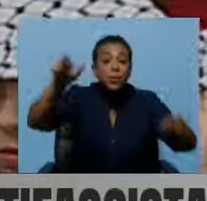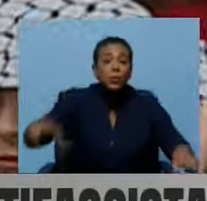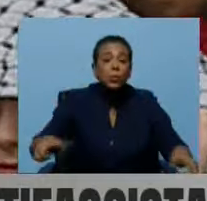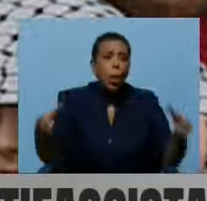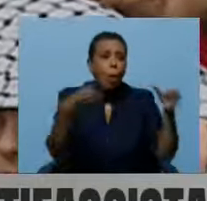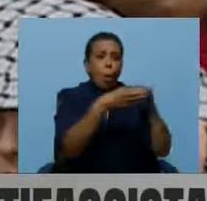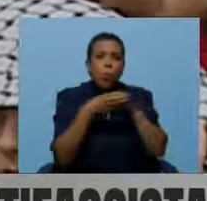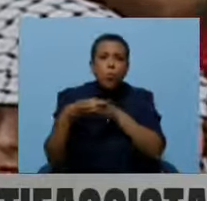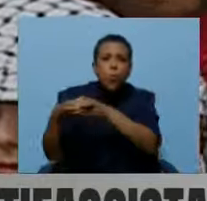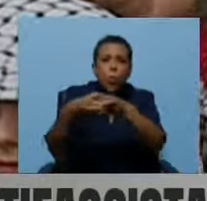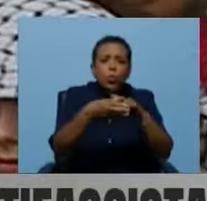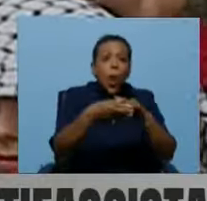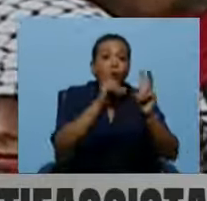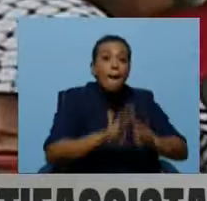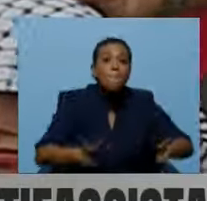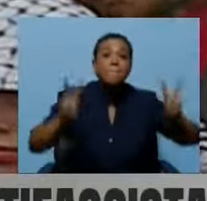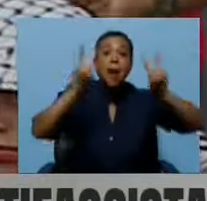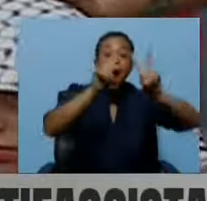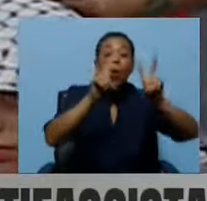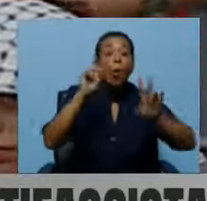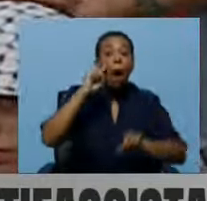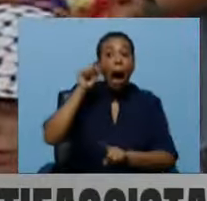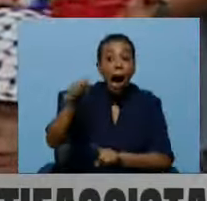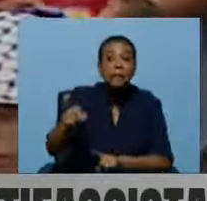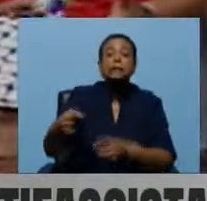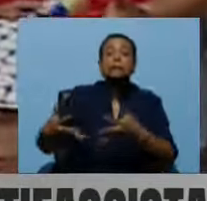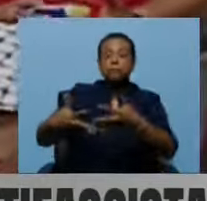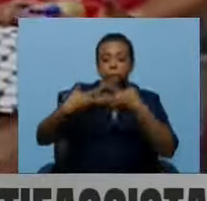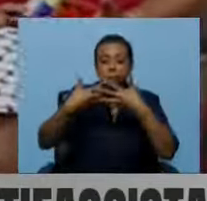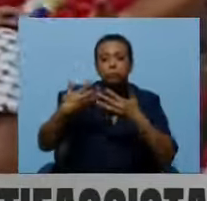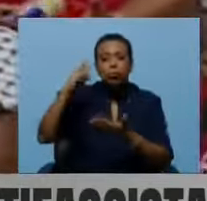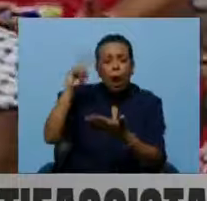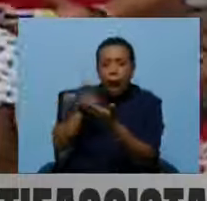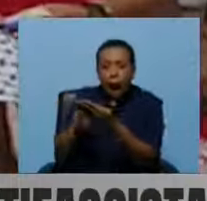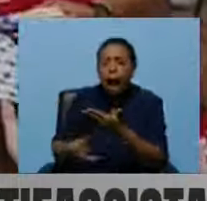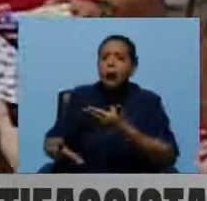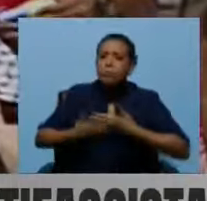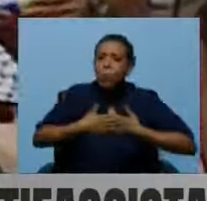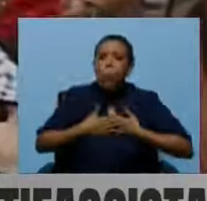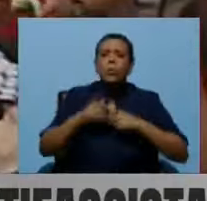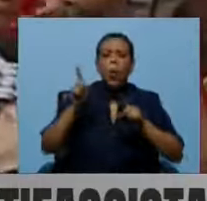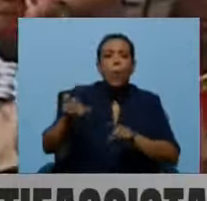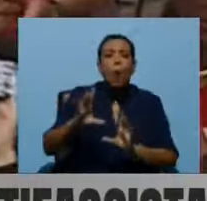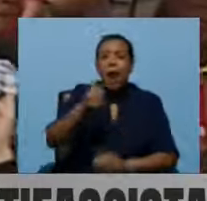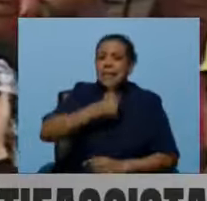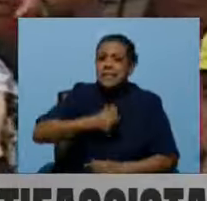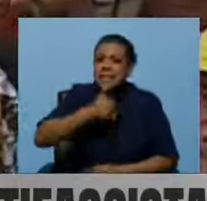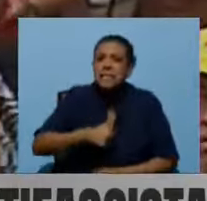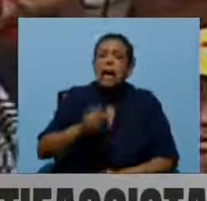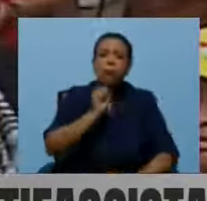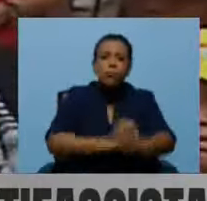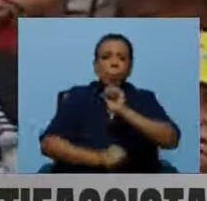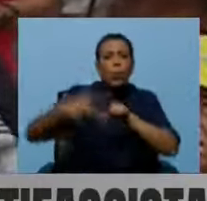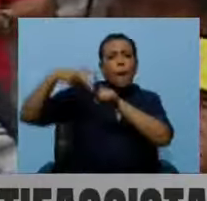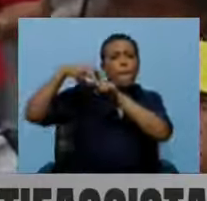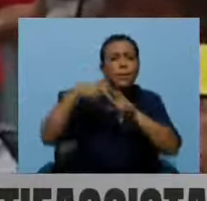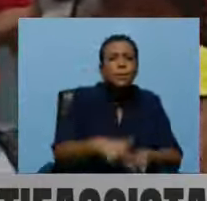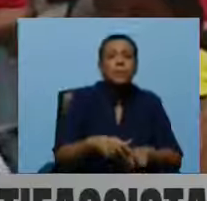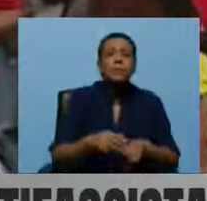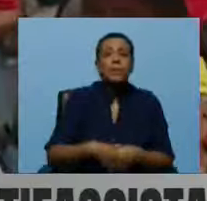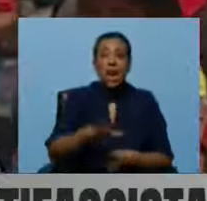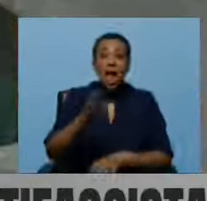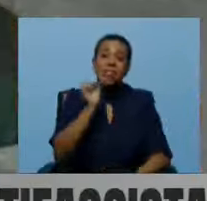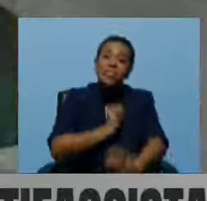proteger los valores por los que dieron sus vidas, como la resistencia contra la opresión y